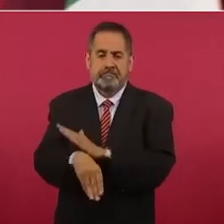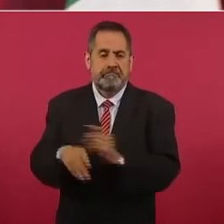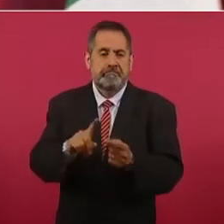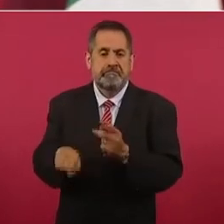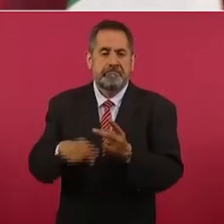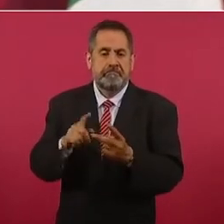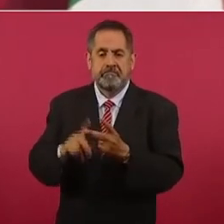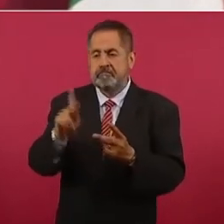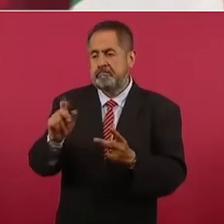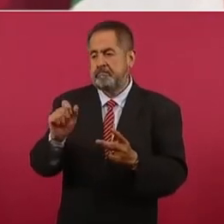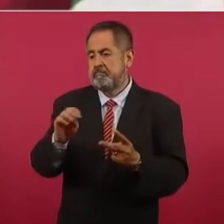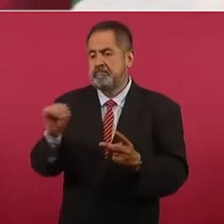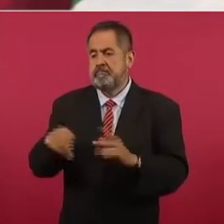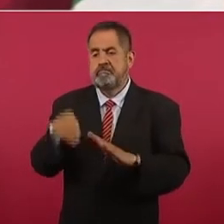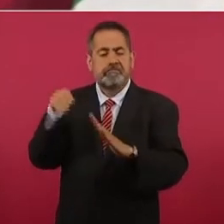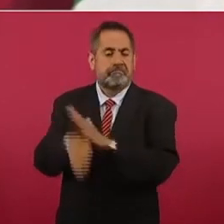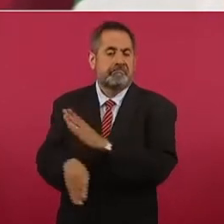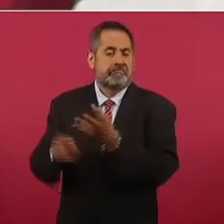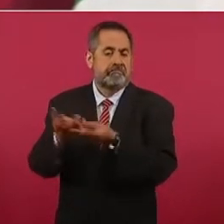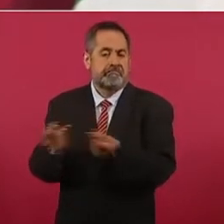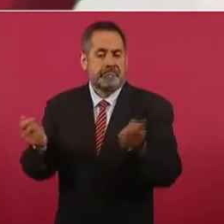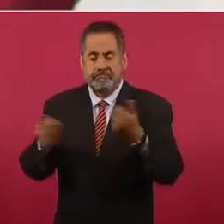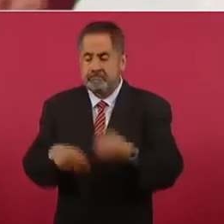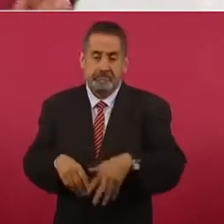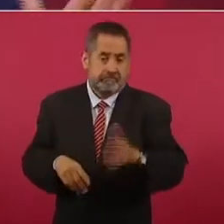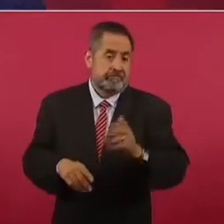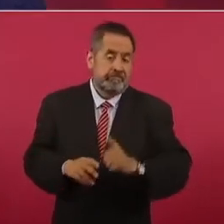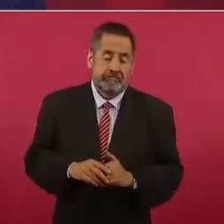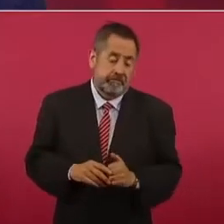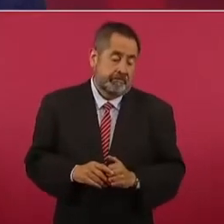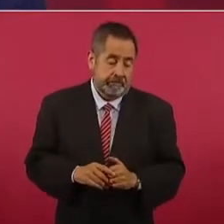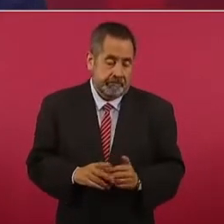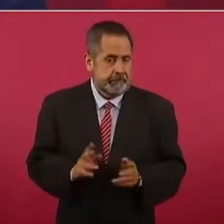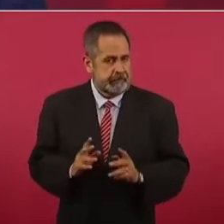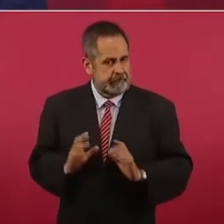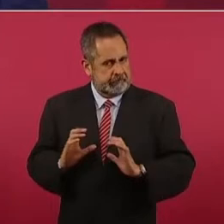con Pemex, y